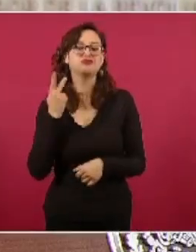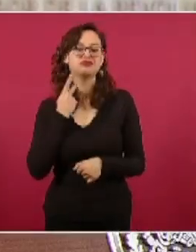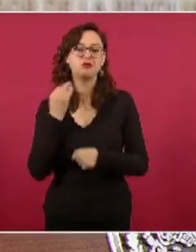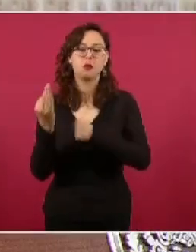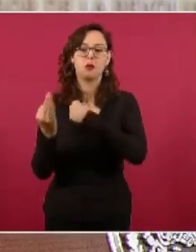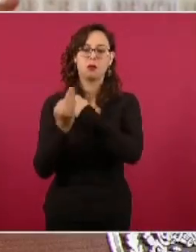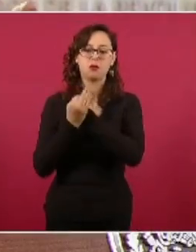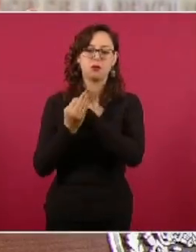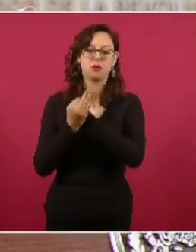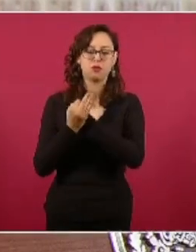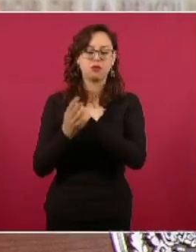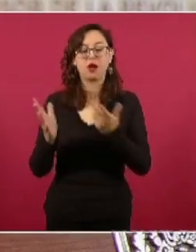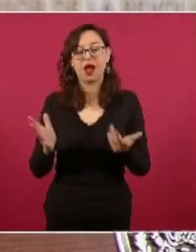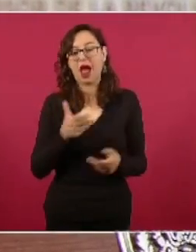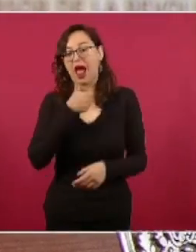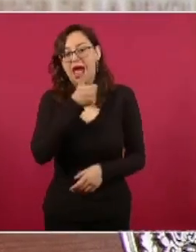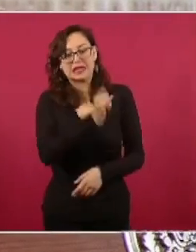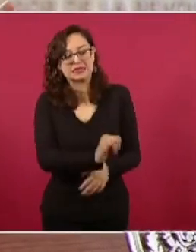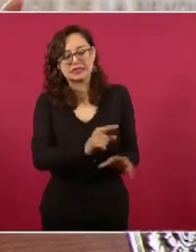Y